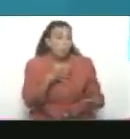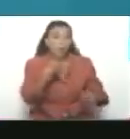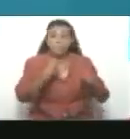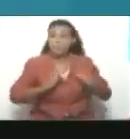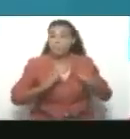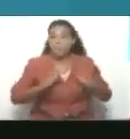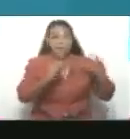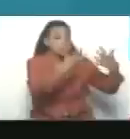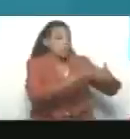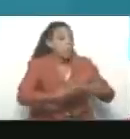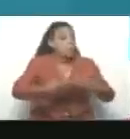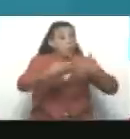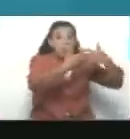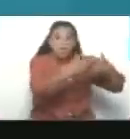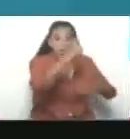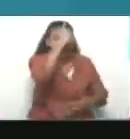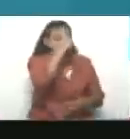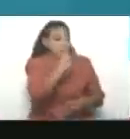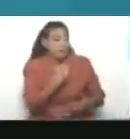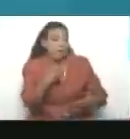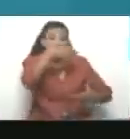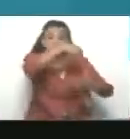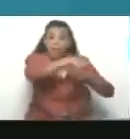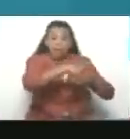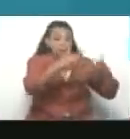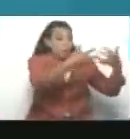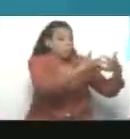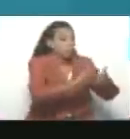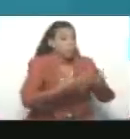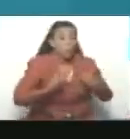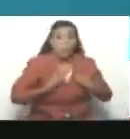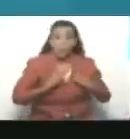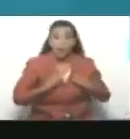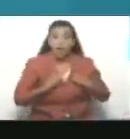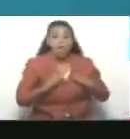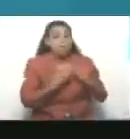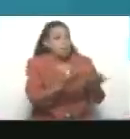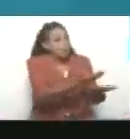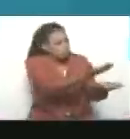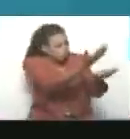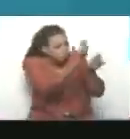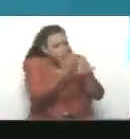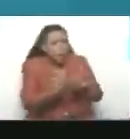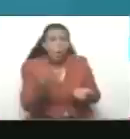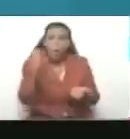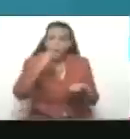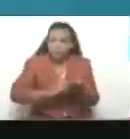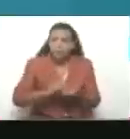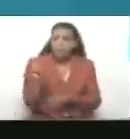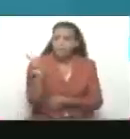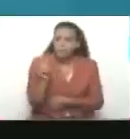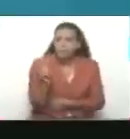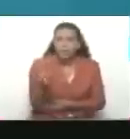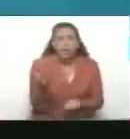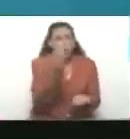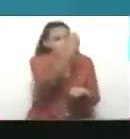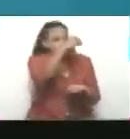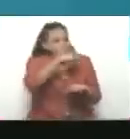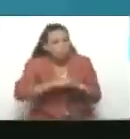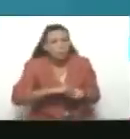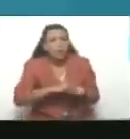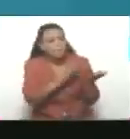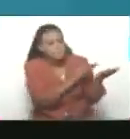Unidos para permanecer en su territorio nosotros lo hemos enmarcado en el plan vuelta a la patria